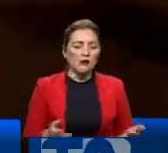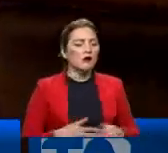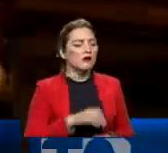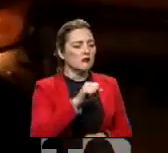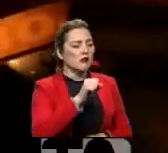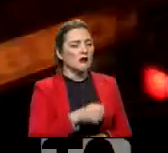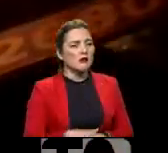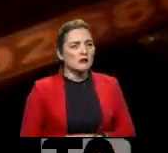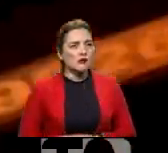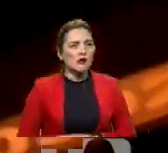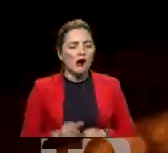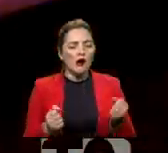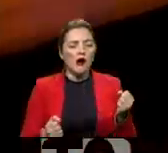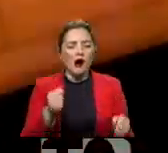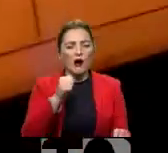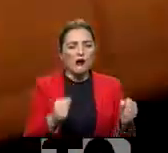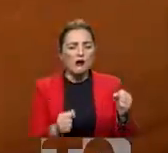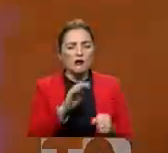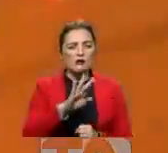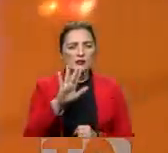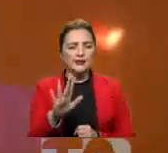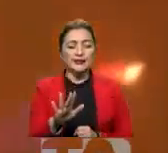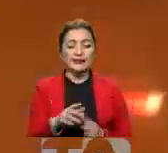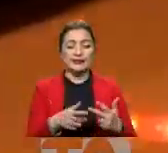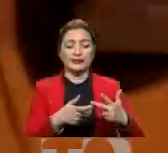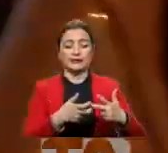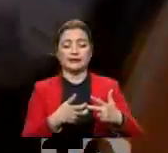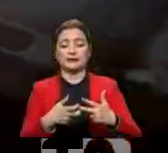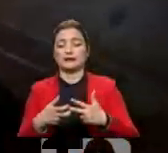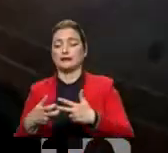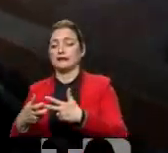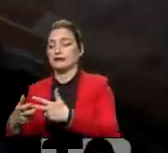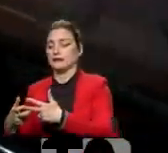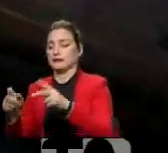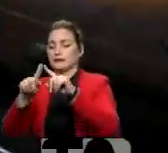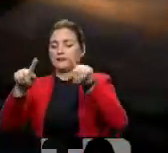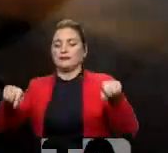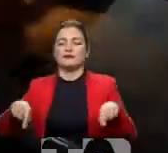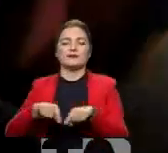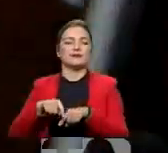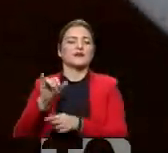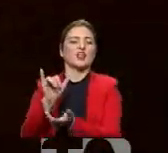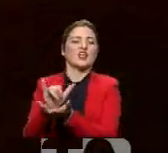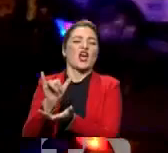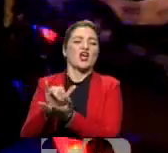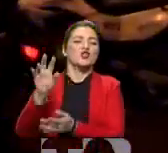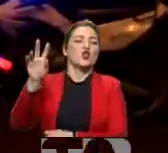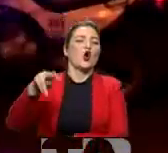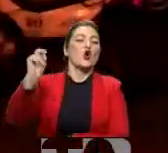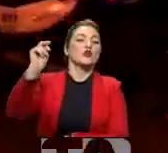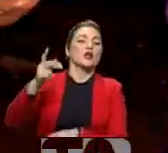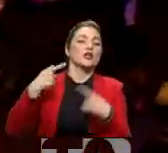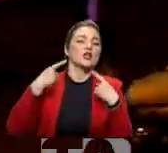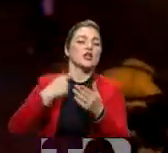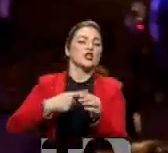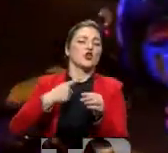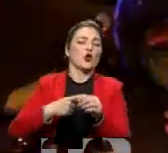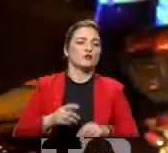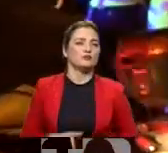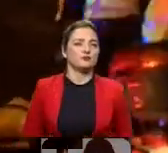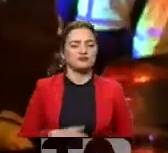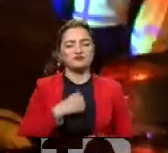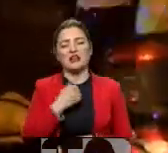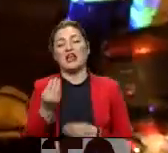Los 45 vehículos sancionados fueron trasladados hasta el patio de retención de la Ye en el norte de Quito. El propietario